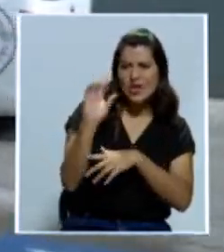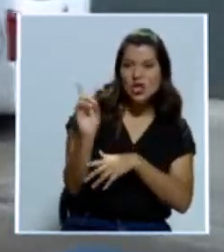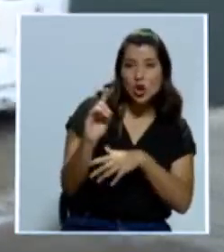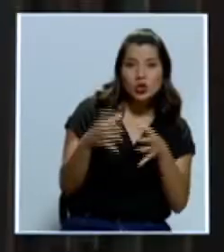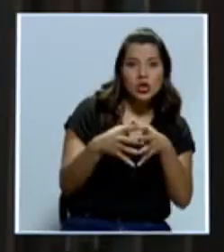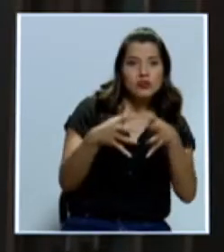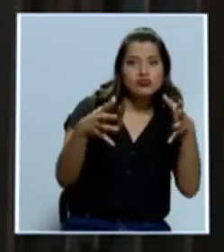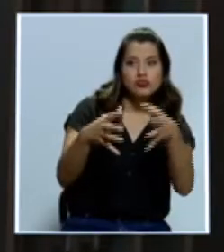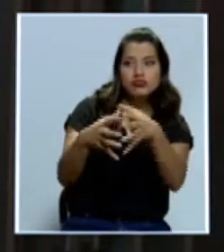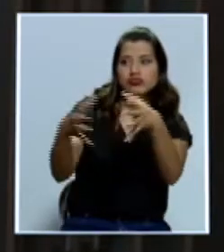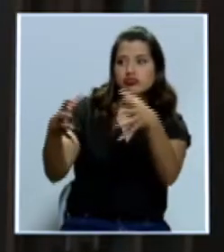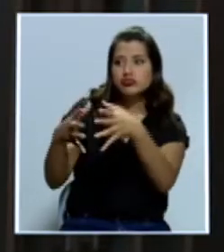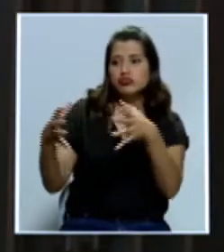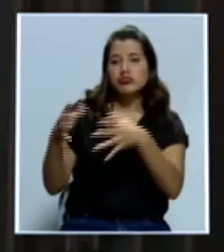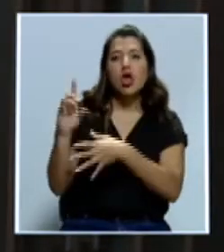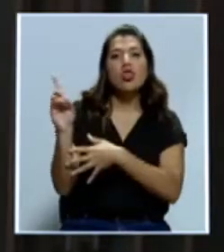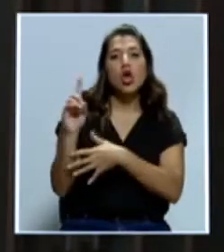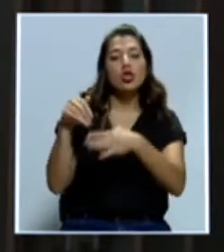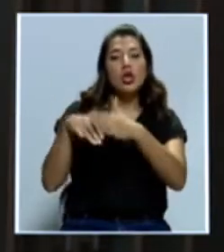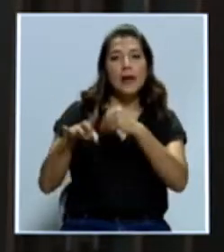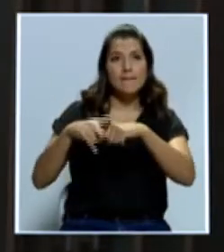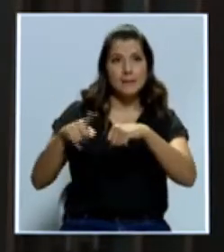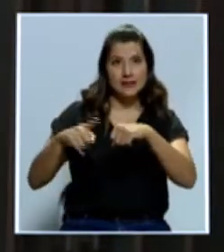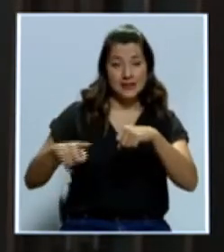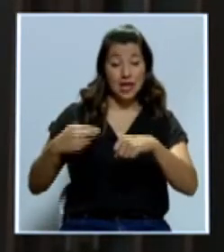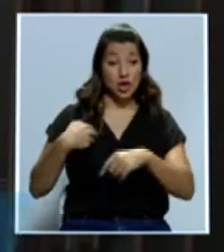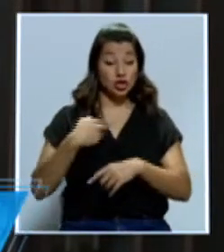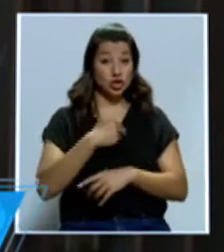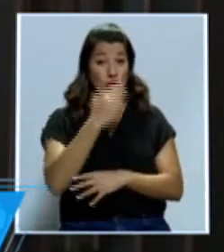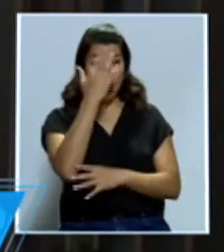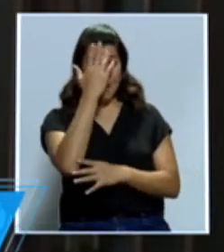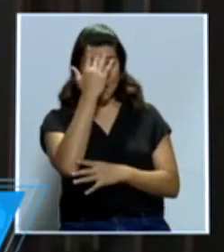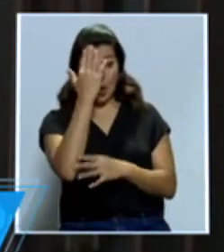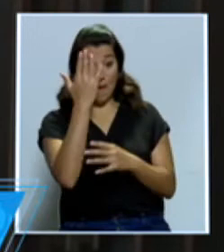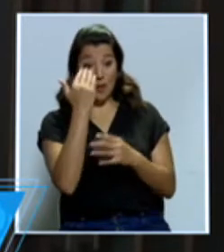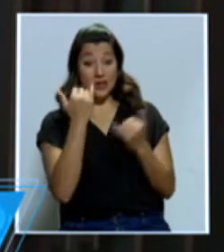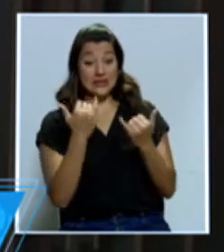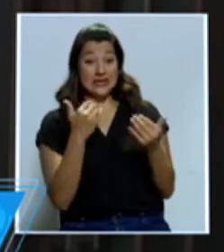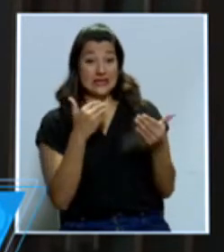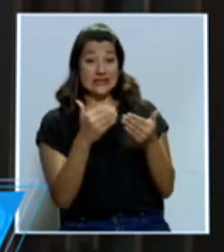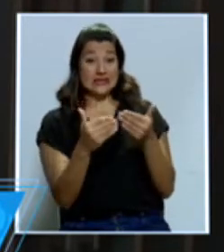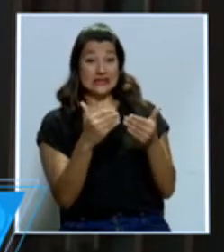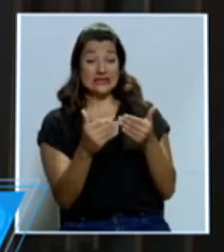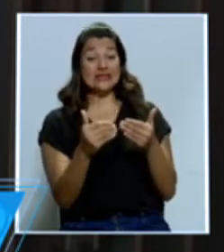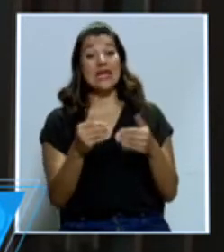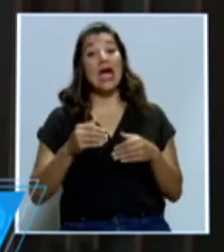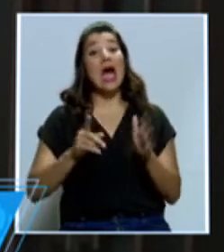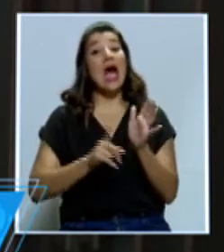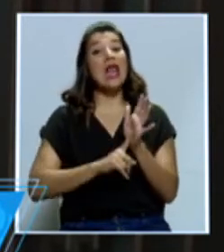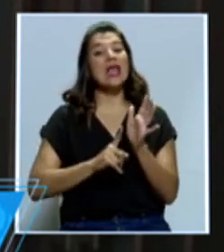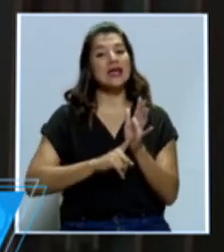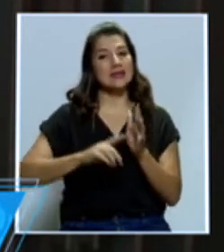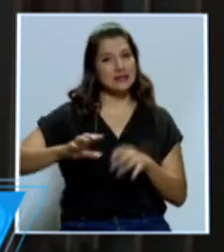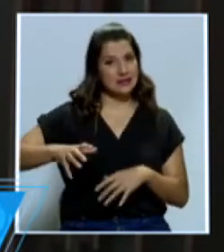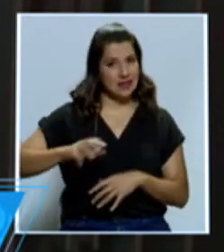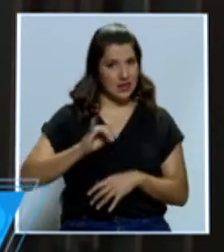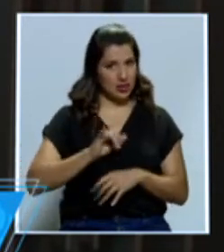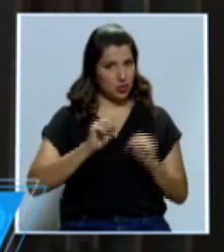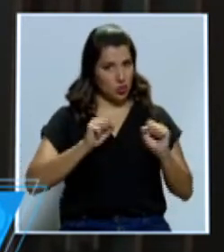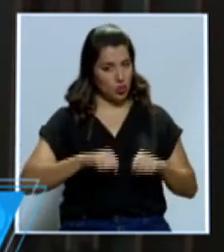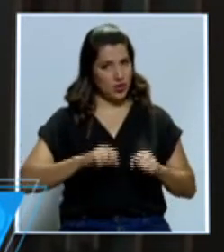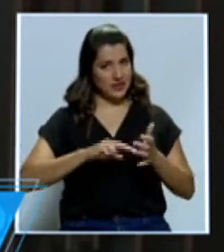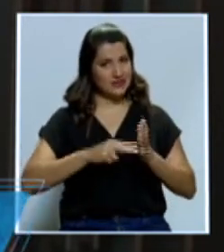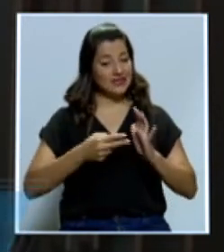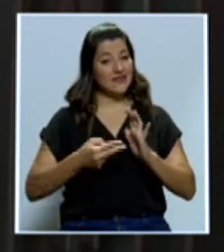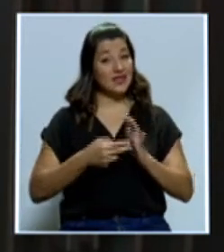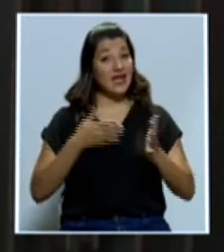Estamos muy preocupados porque vamos caminando hacia una alerta naranja, que esto podría generar grandes repercusiones en una